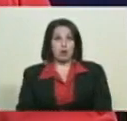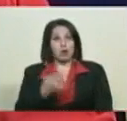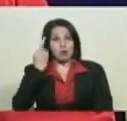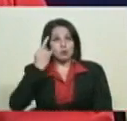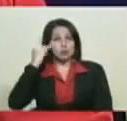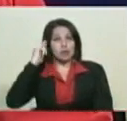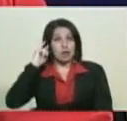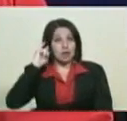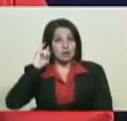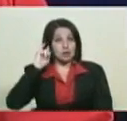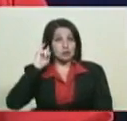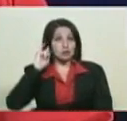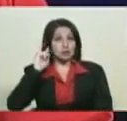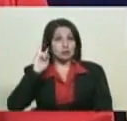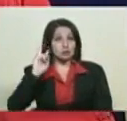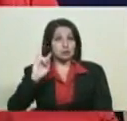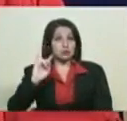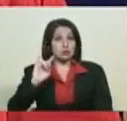por si acaso no.